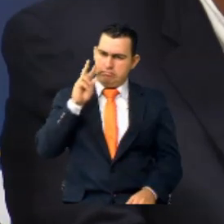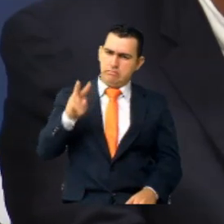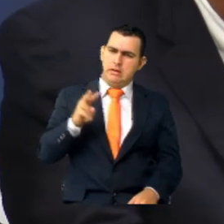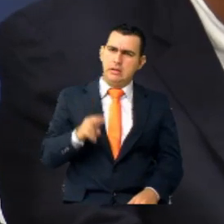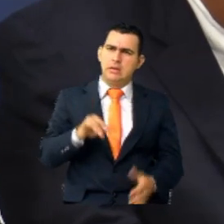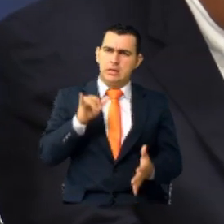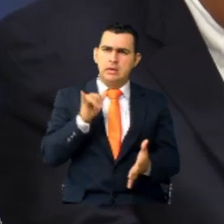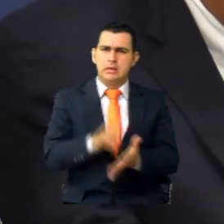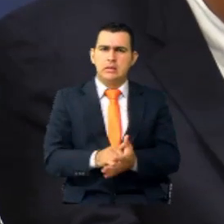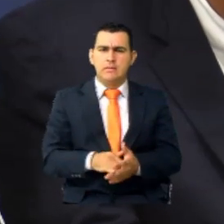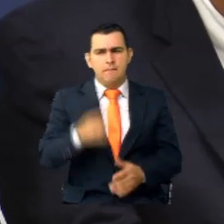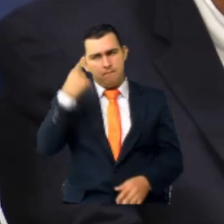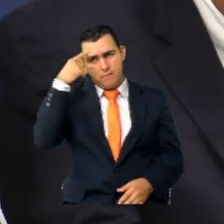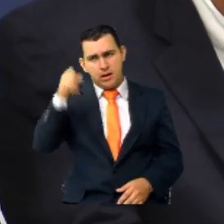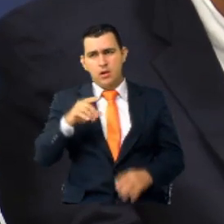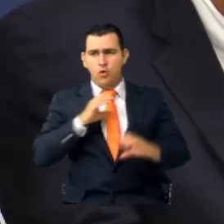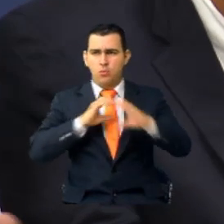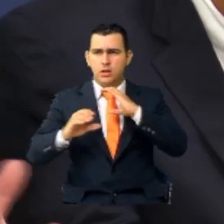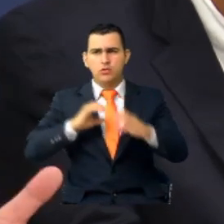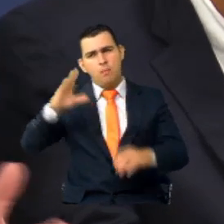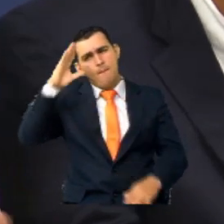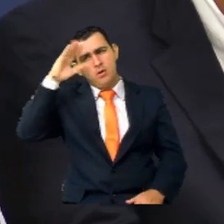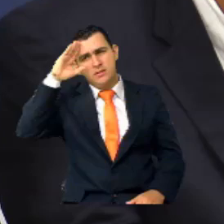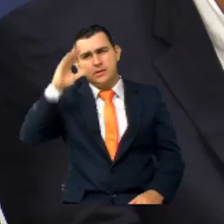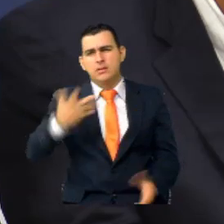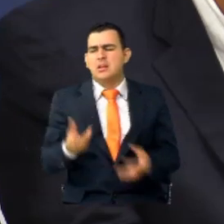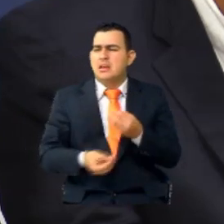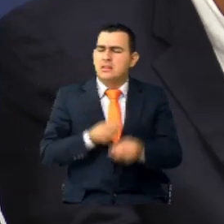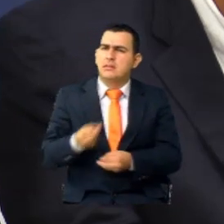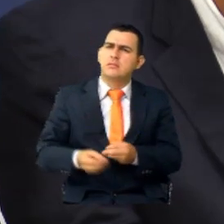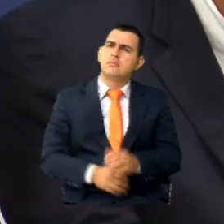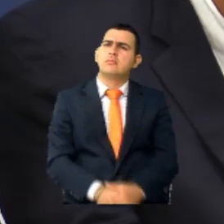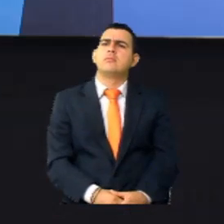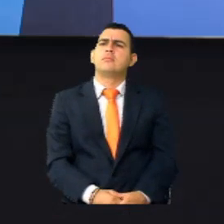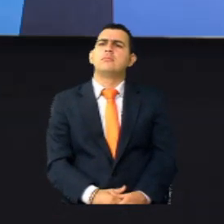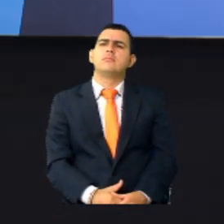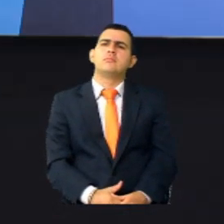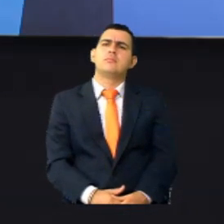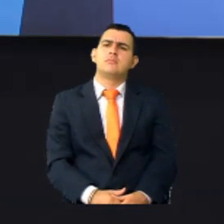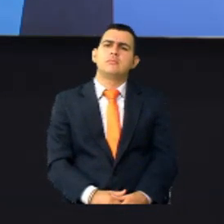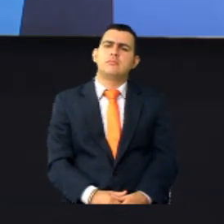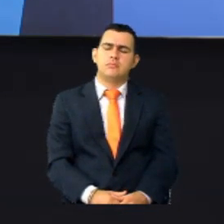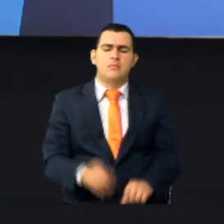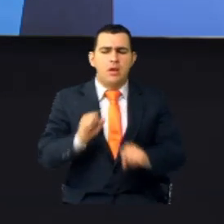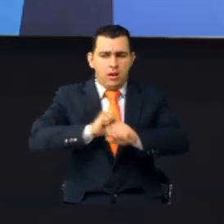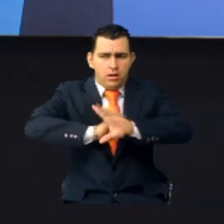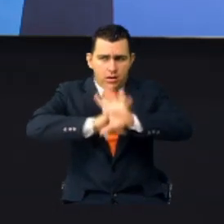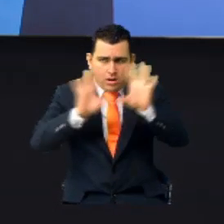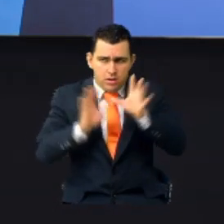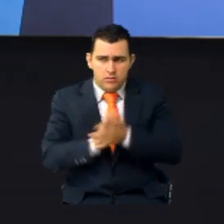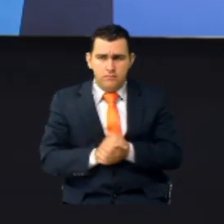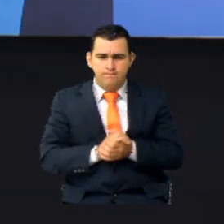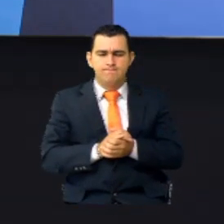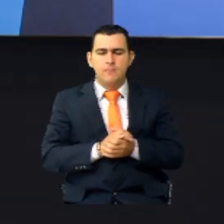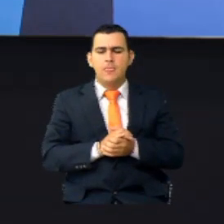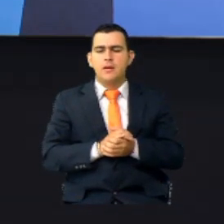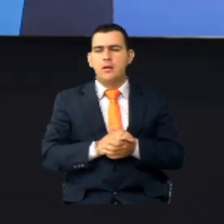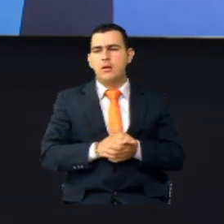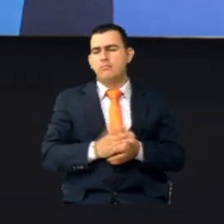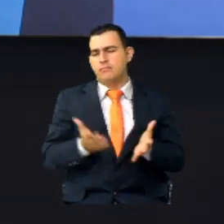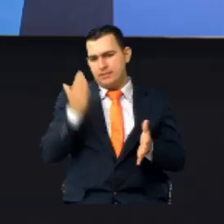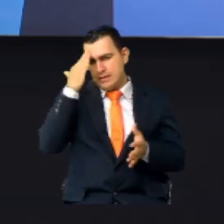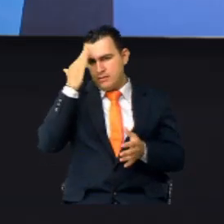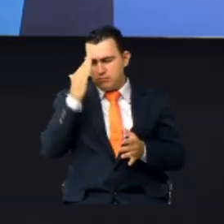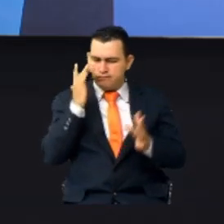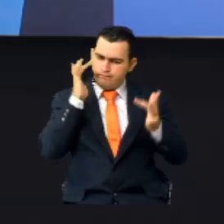escena, para poderse comunicar con la Policía Nacional o con las autoridades correspondientes? Claramente una aplicación que se articule con la policía y pueda